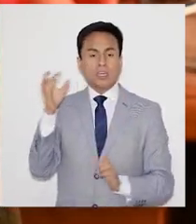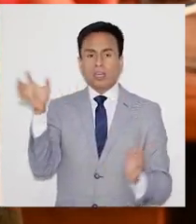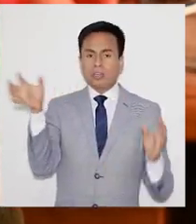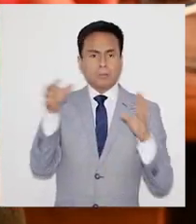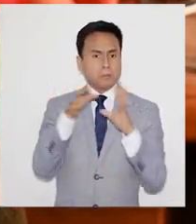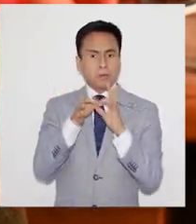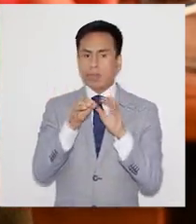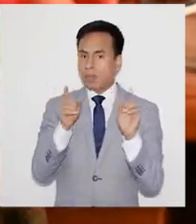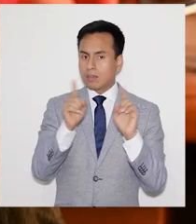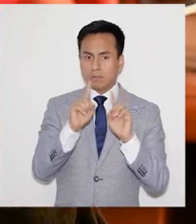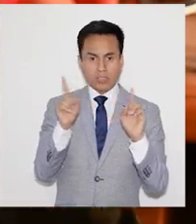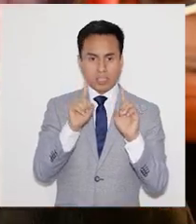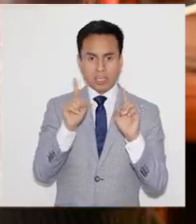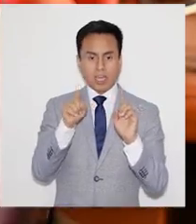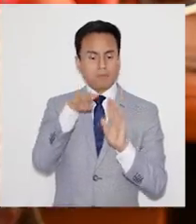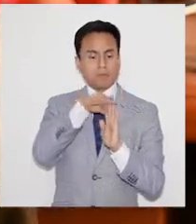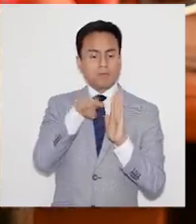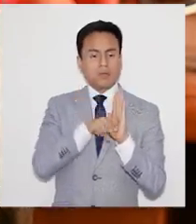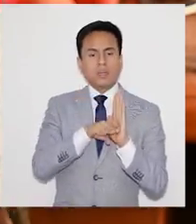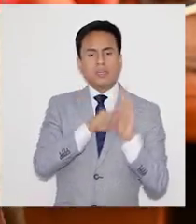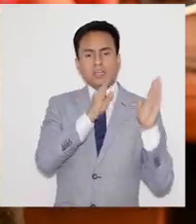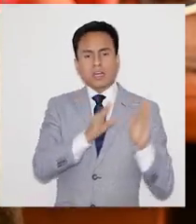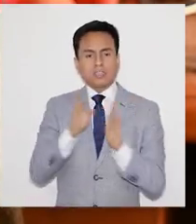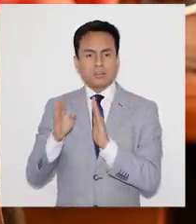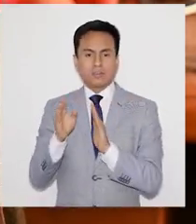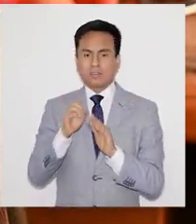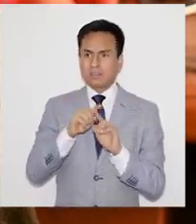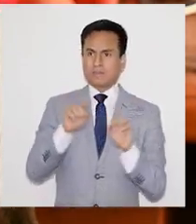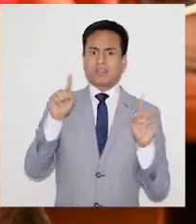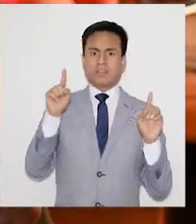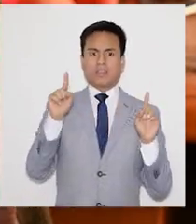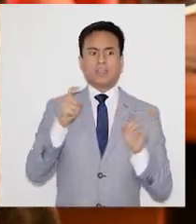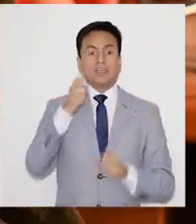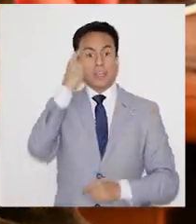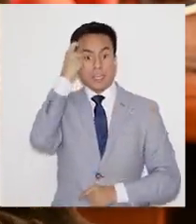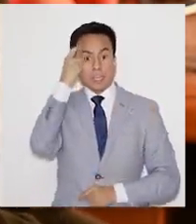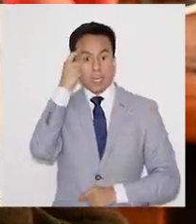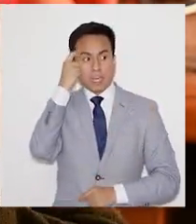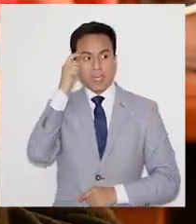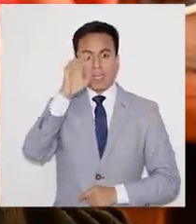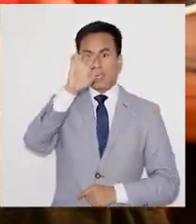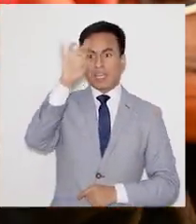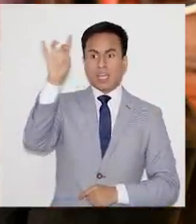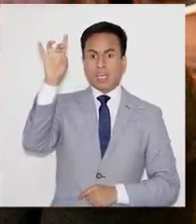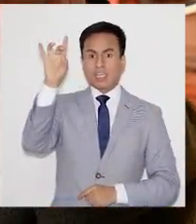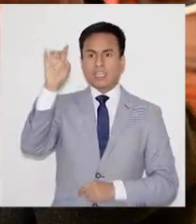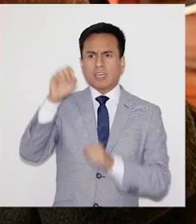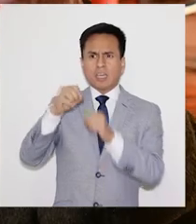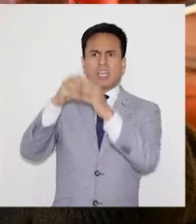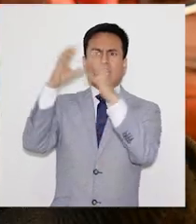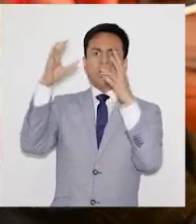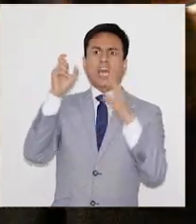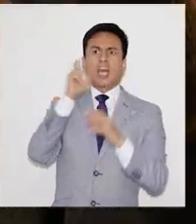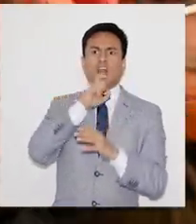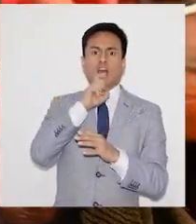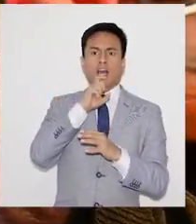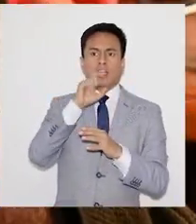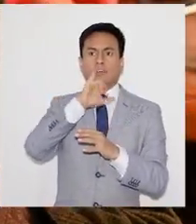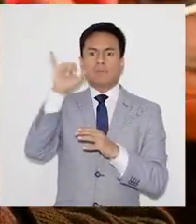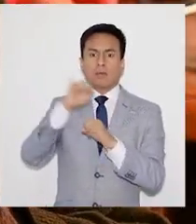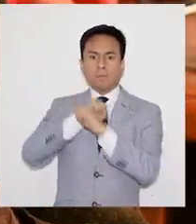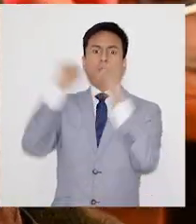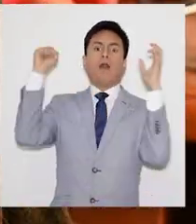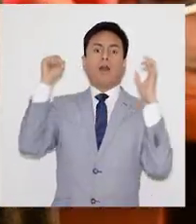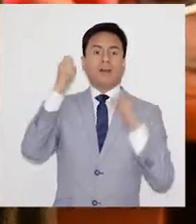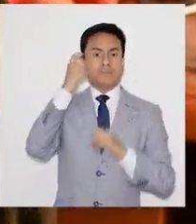correspondía al patrón clásico que uno tenía. Uno creía que las estrellas, cuando eran supergigantes rojas, ahí explotaban